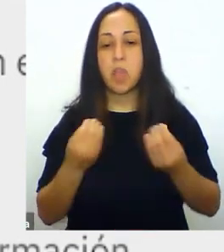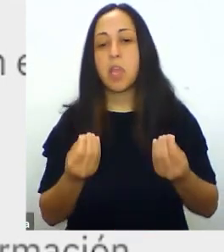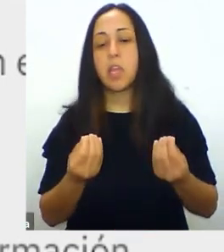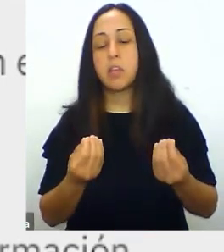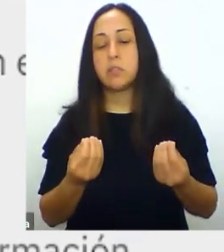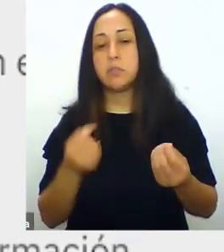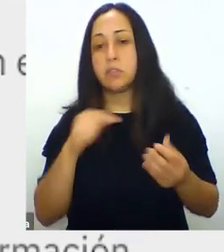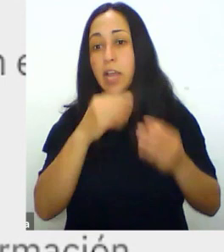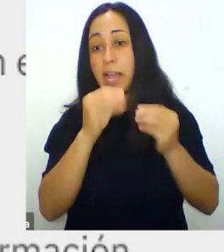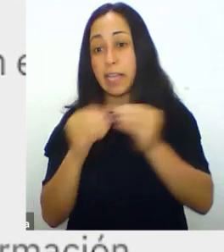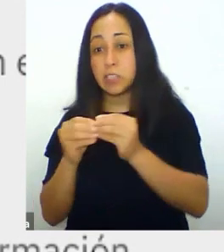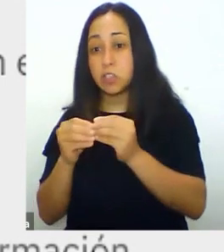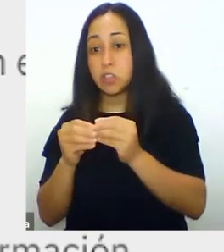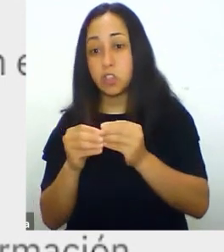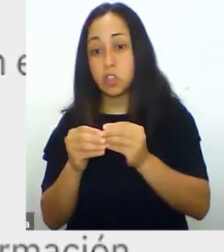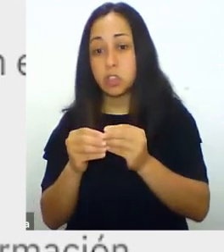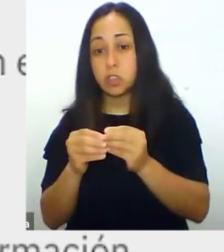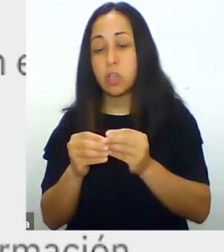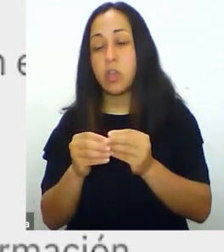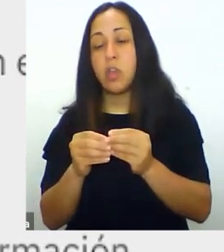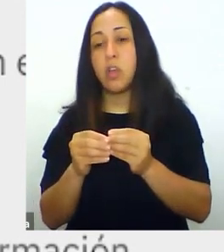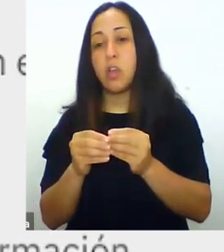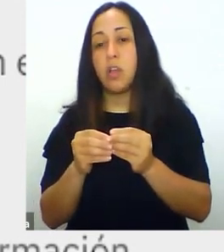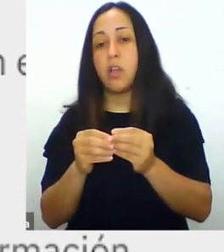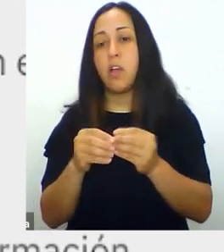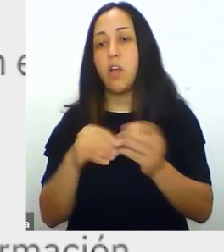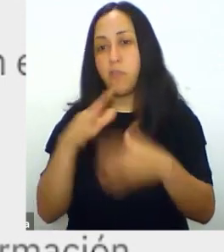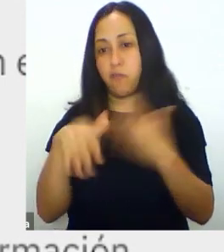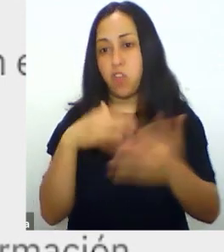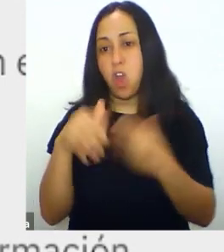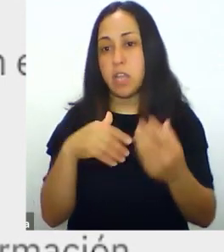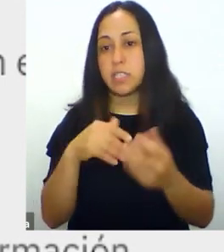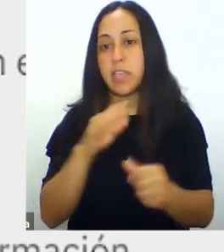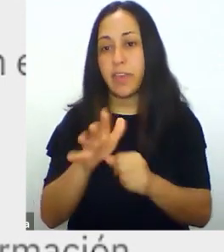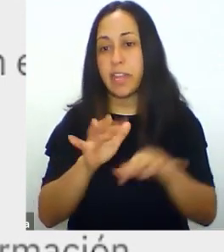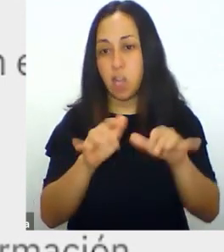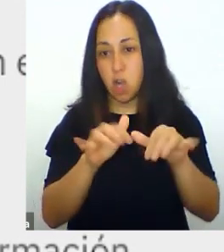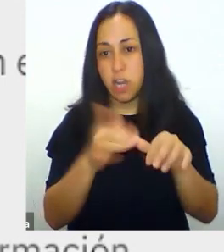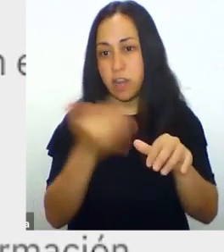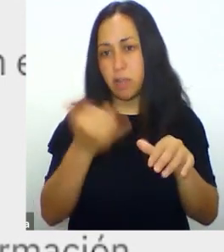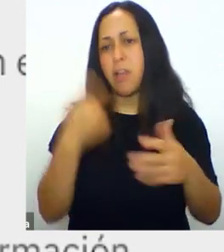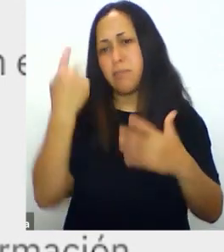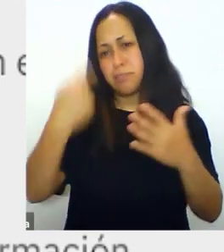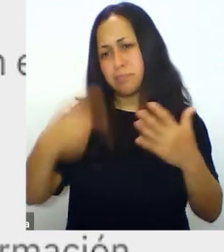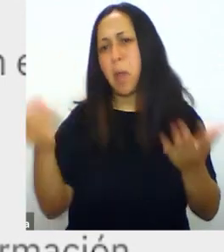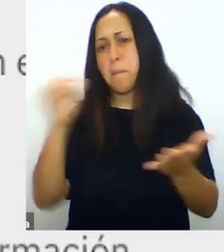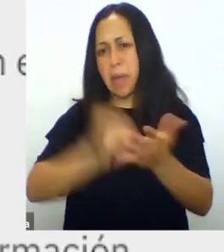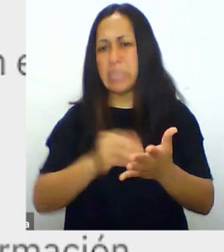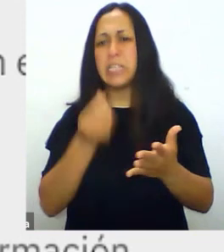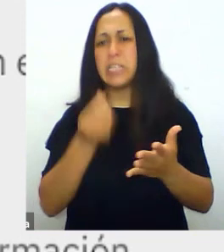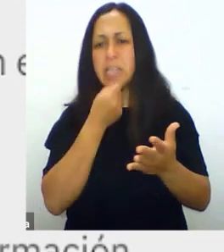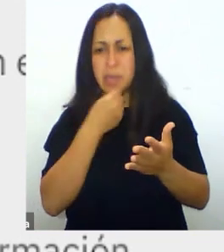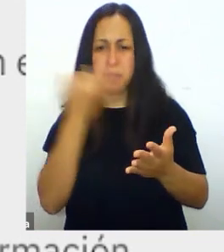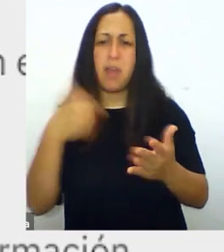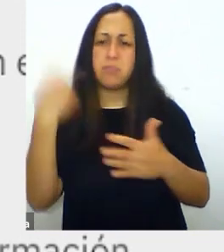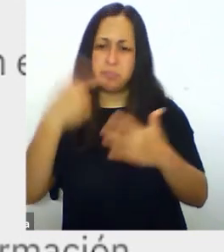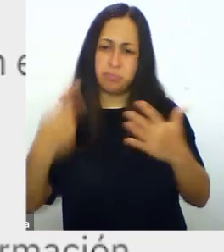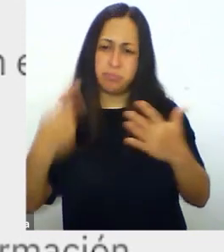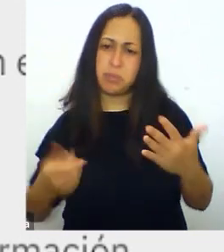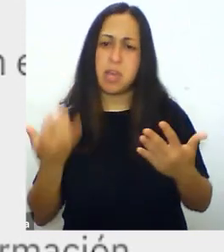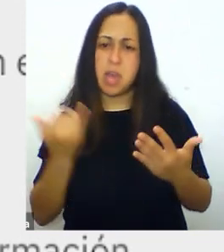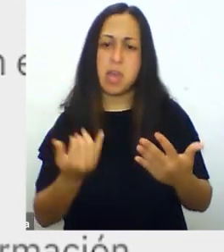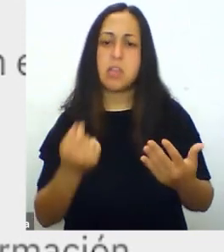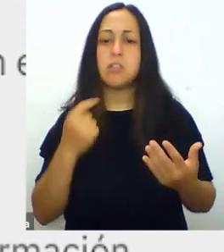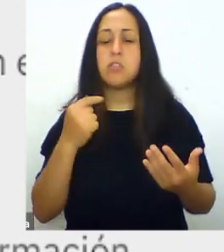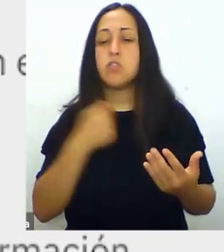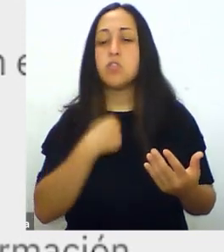que configuran casos de violencia de género en línea. Existen un montón de ejemplos de este tipo